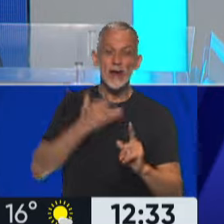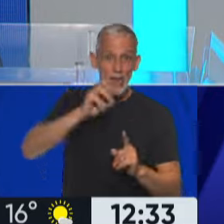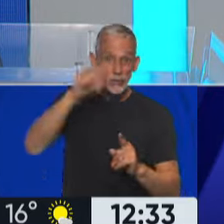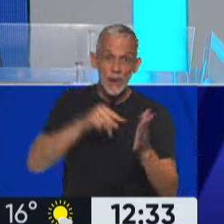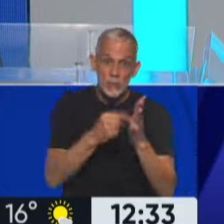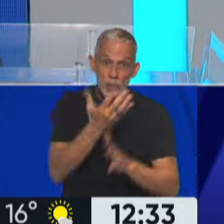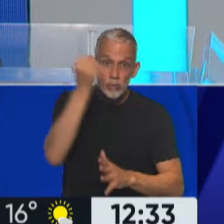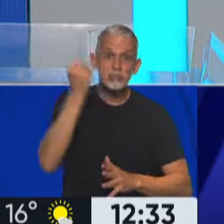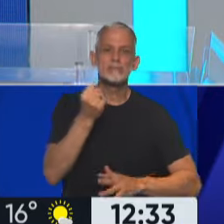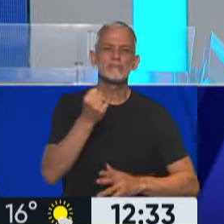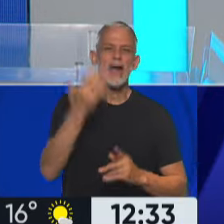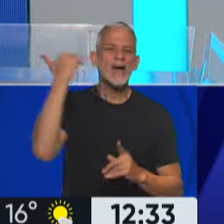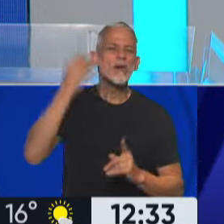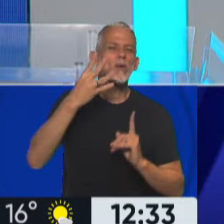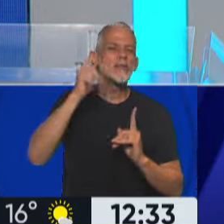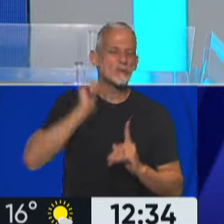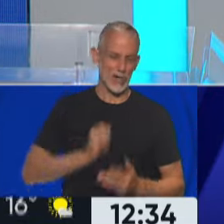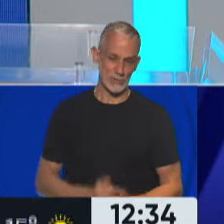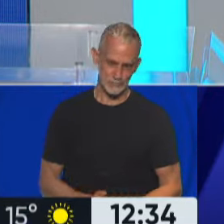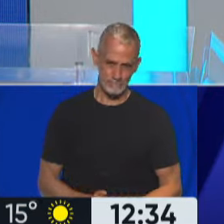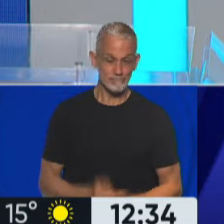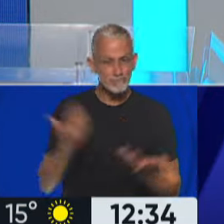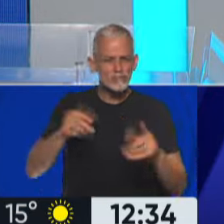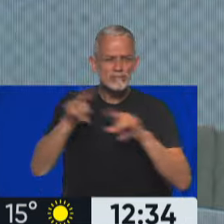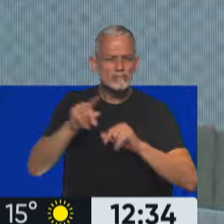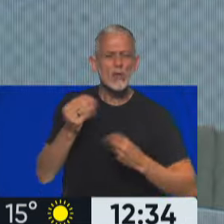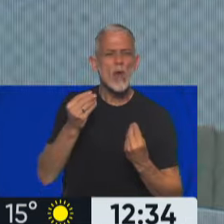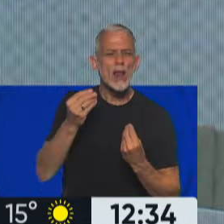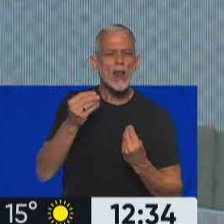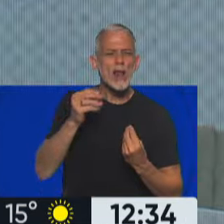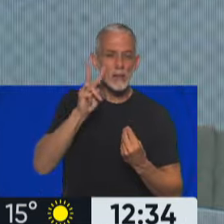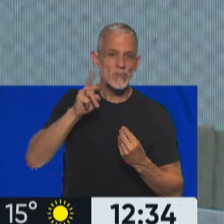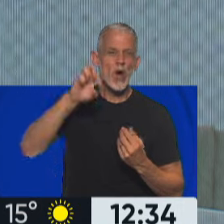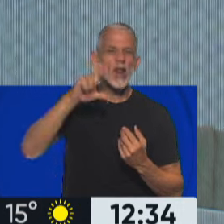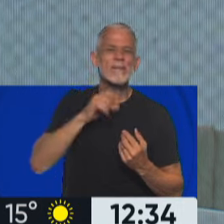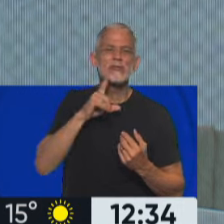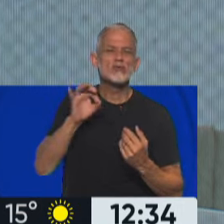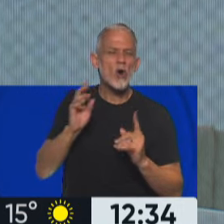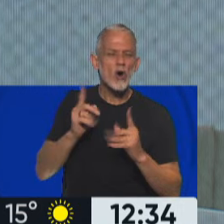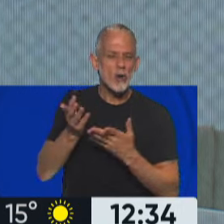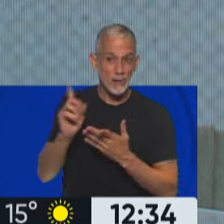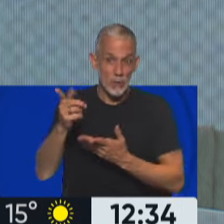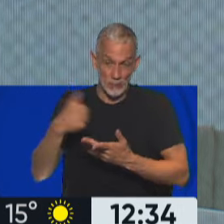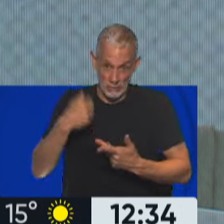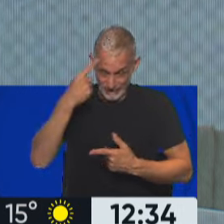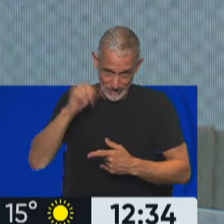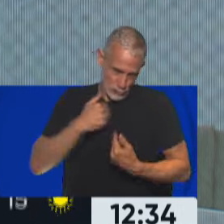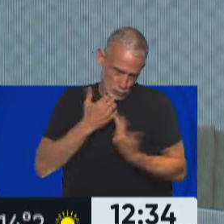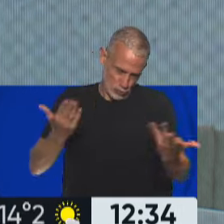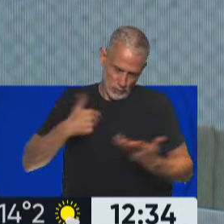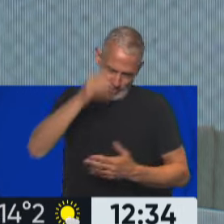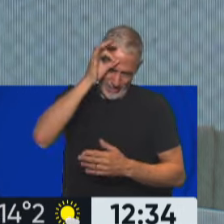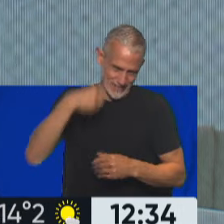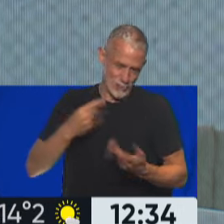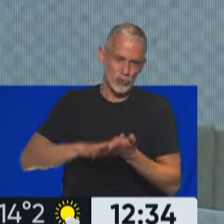sumó puntos 42 años así a ver Juan y qué carrera viste vos de colapinto te lo pregunto porque para los que no sabemos yo que no sé